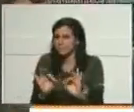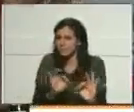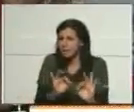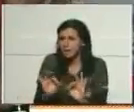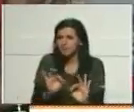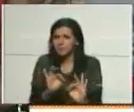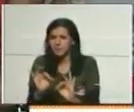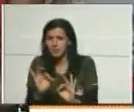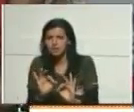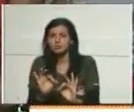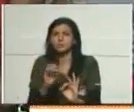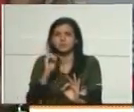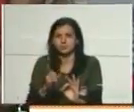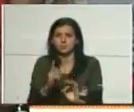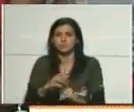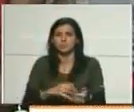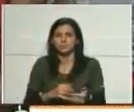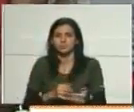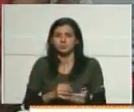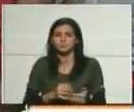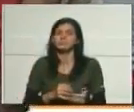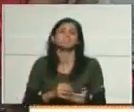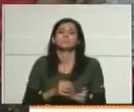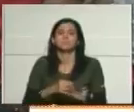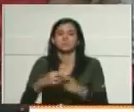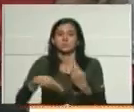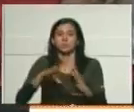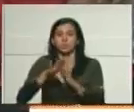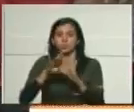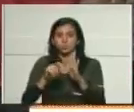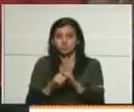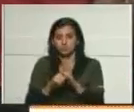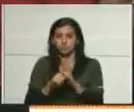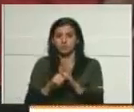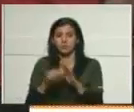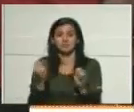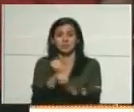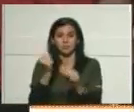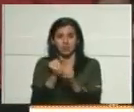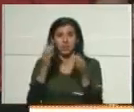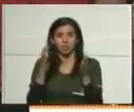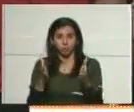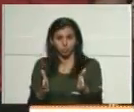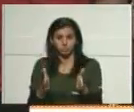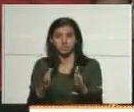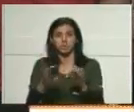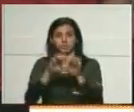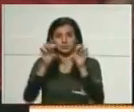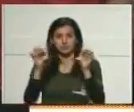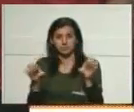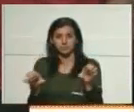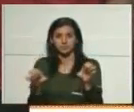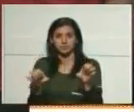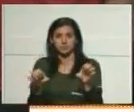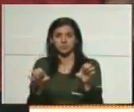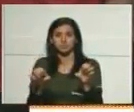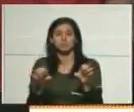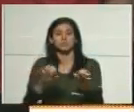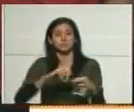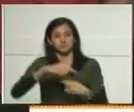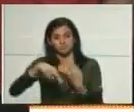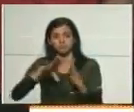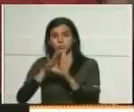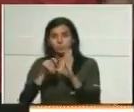pase, preparémonos para una constituyente obrera, una constituyente educativa, una constituyente